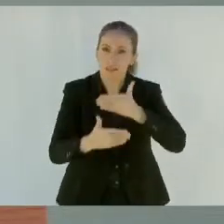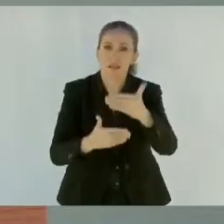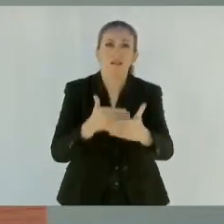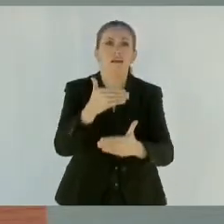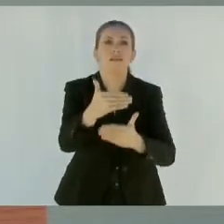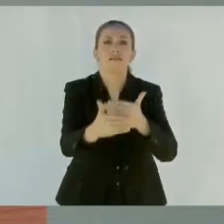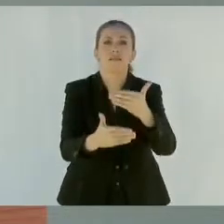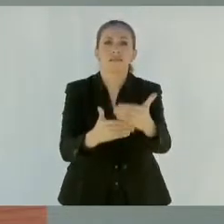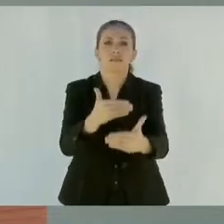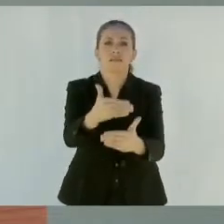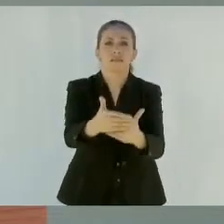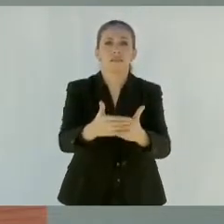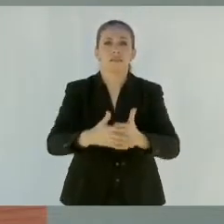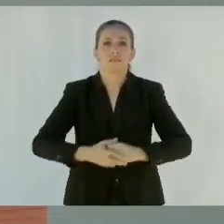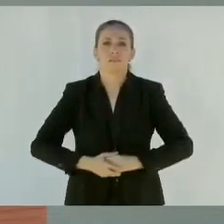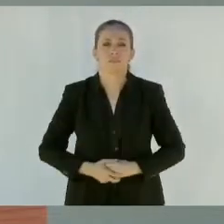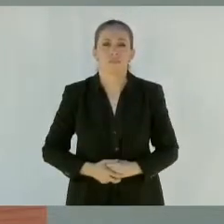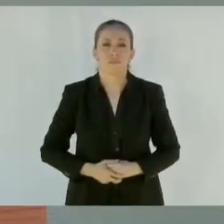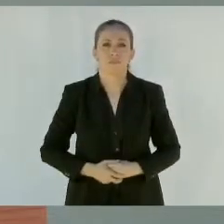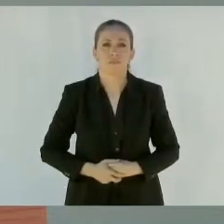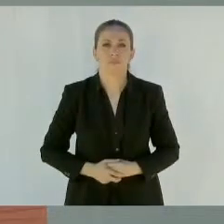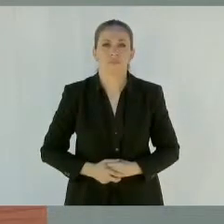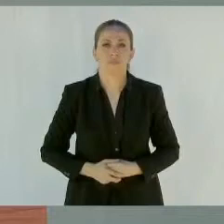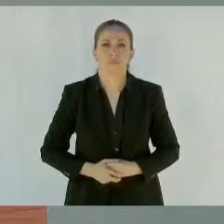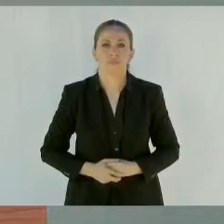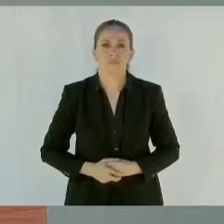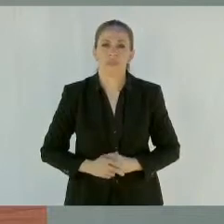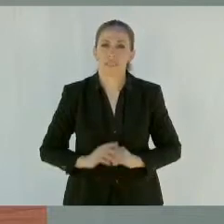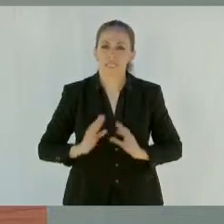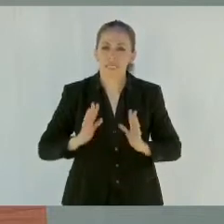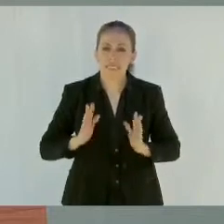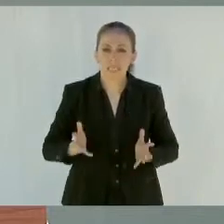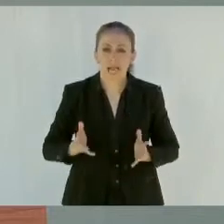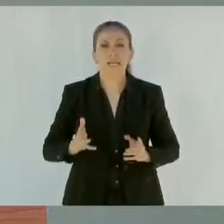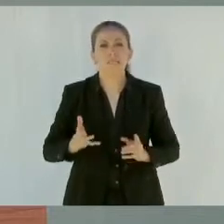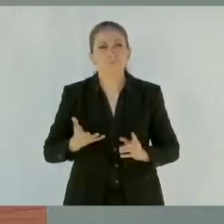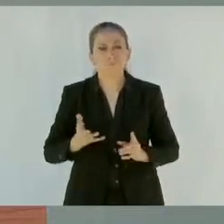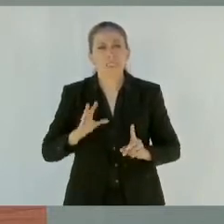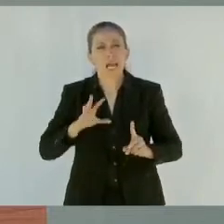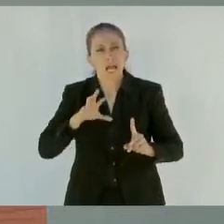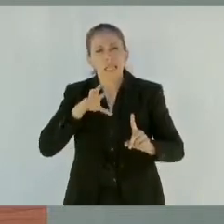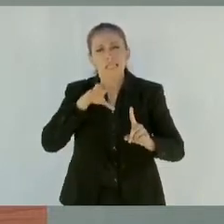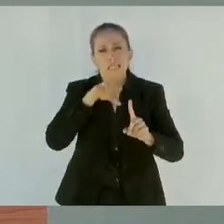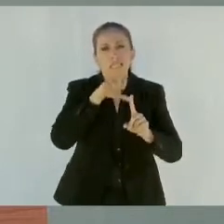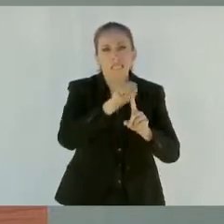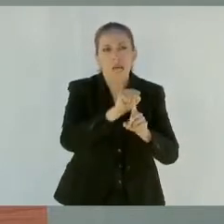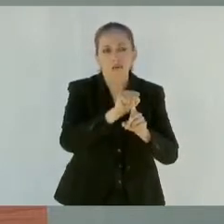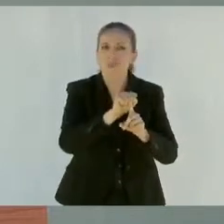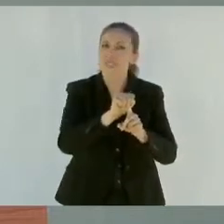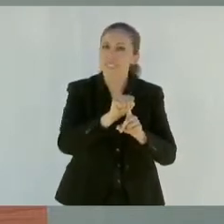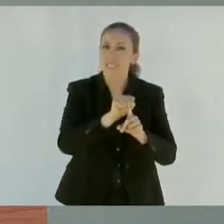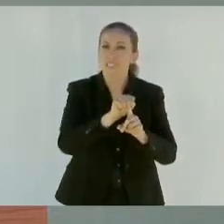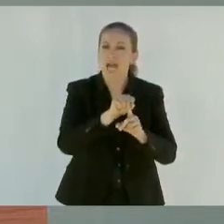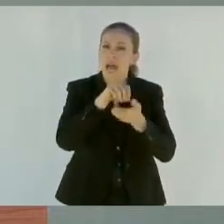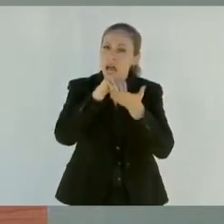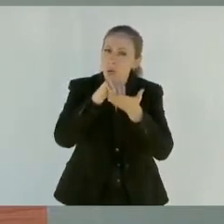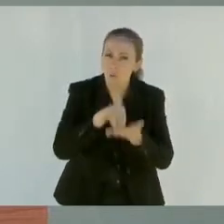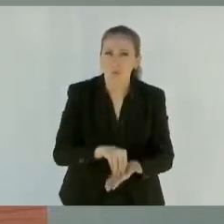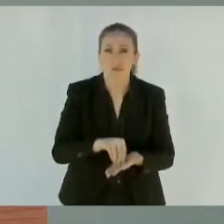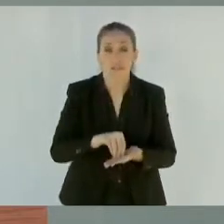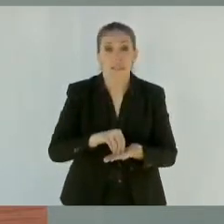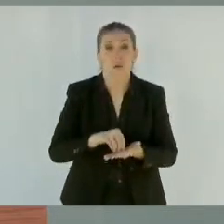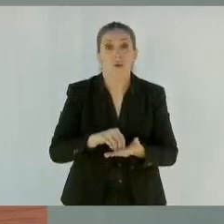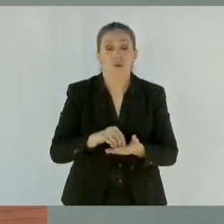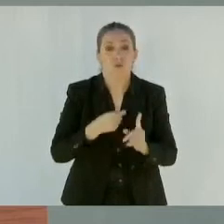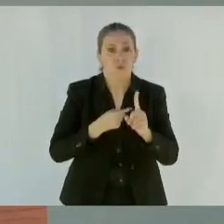Hemos logrado que, a pesar del número de contagios en el país,